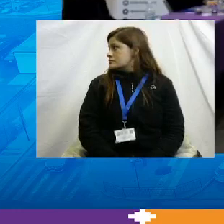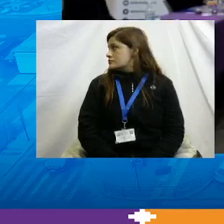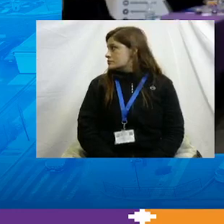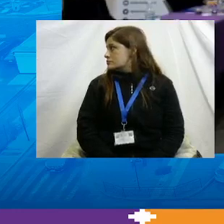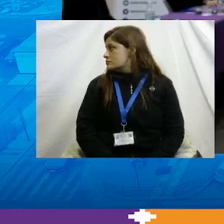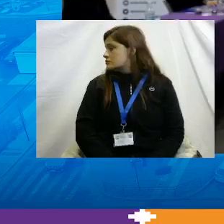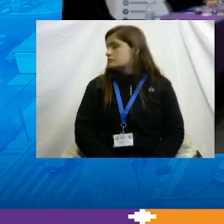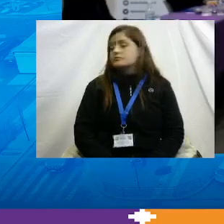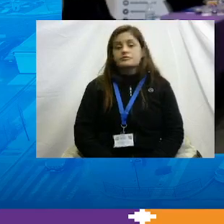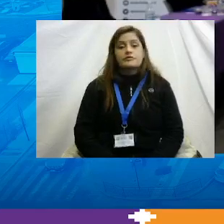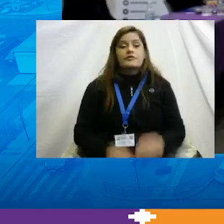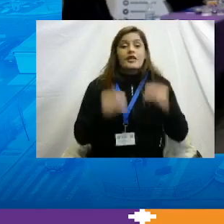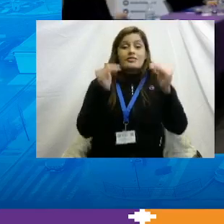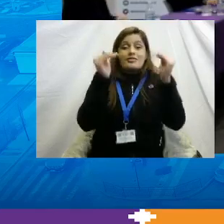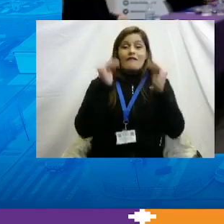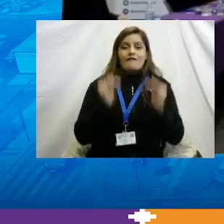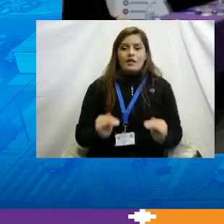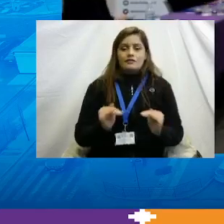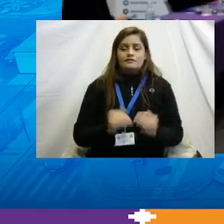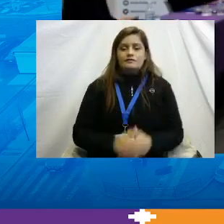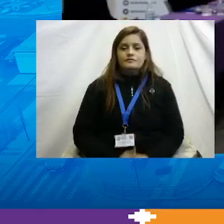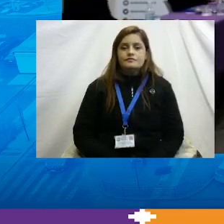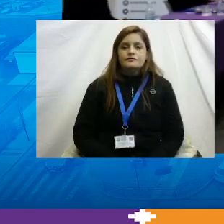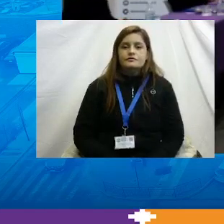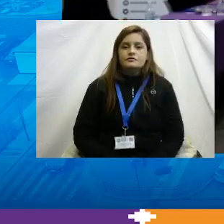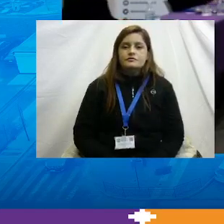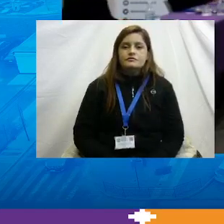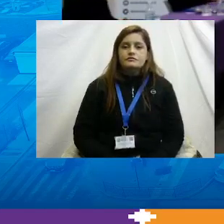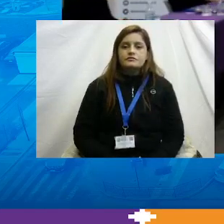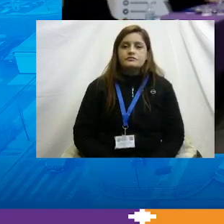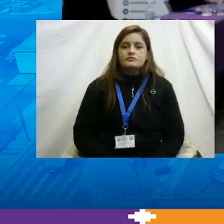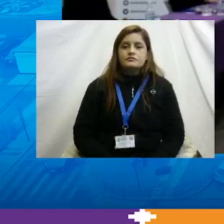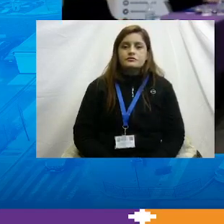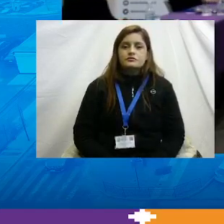Pasamos a la tabla, secretario.